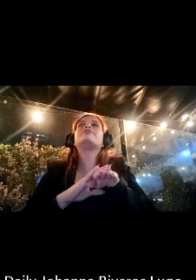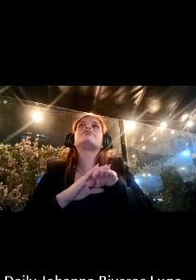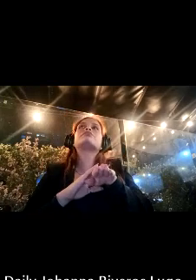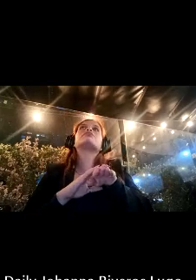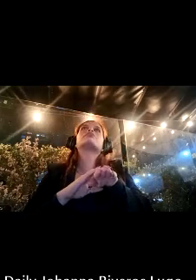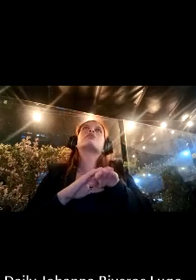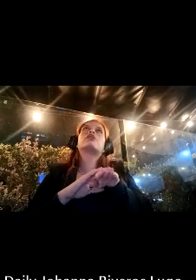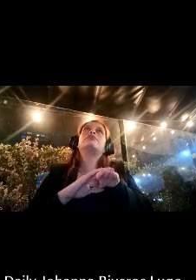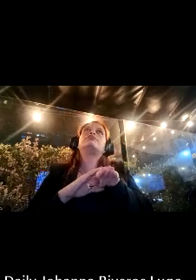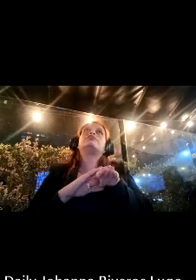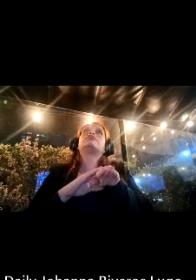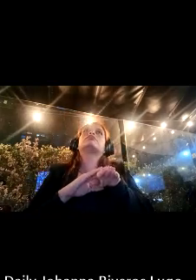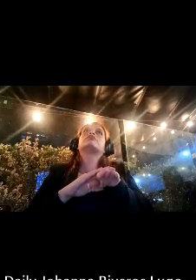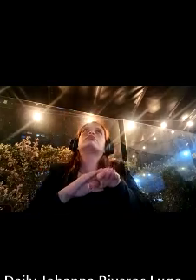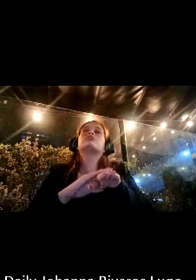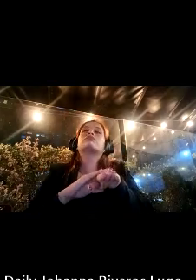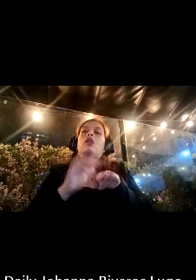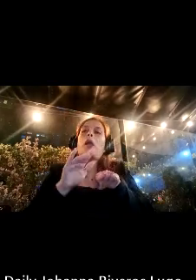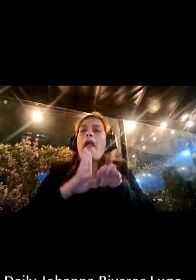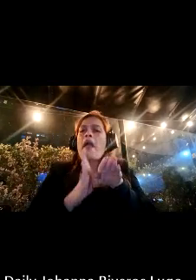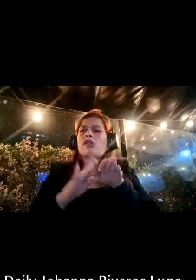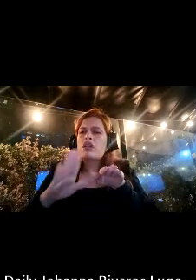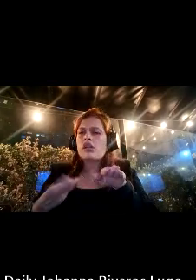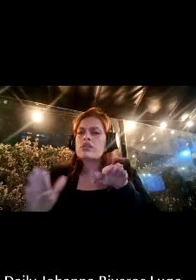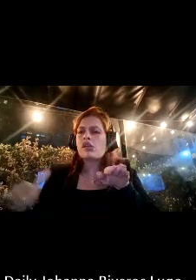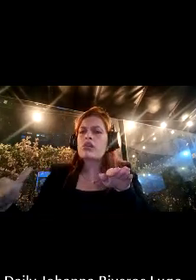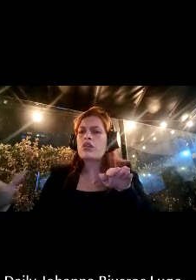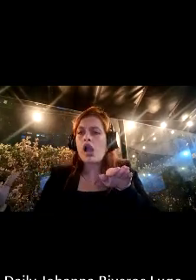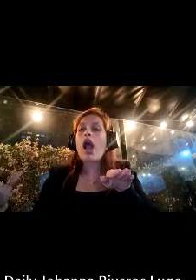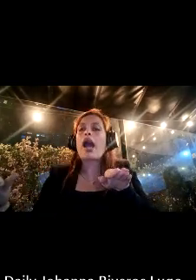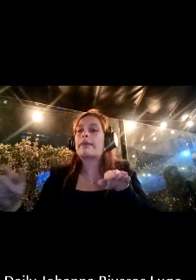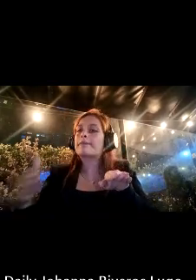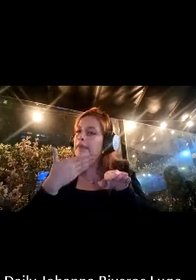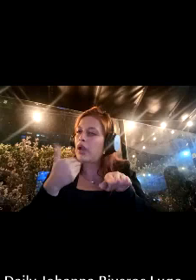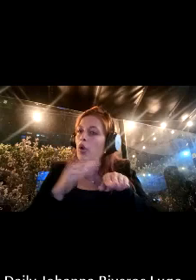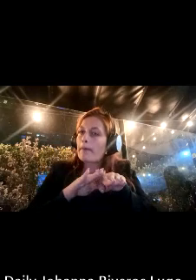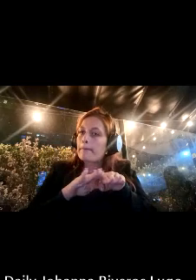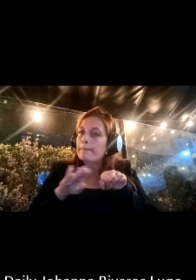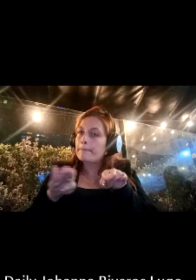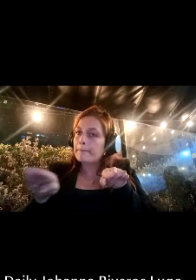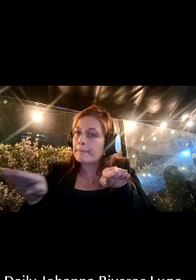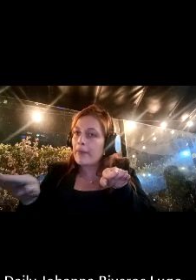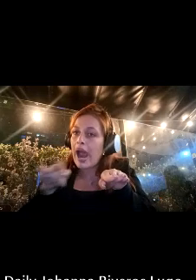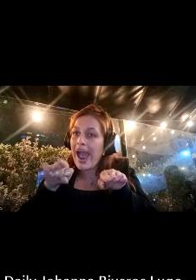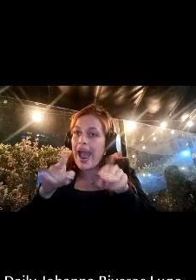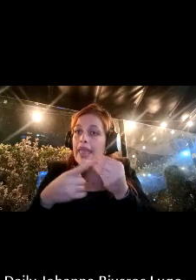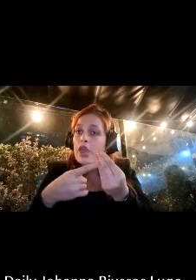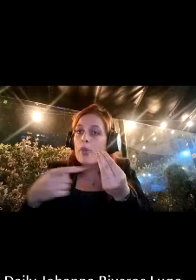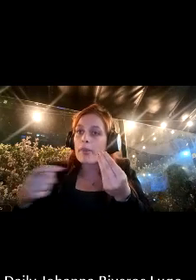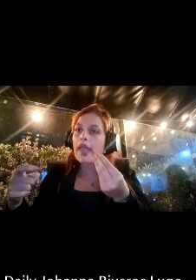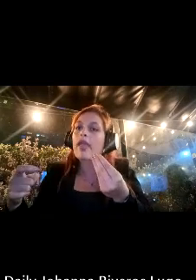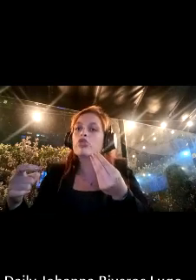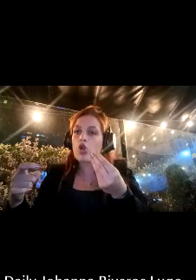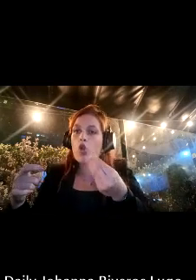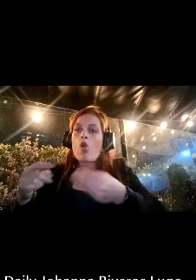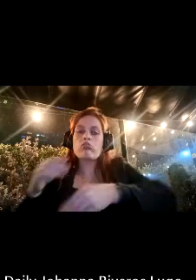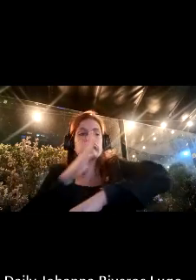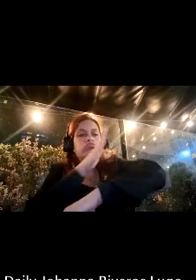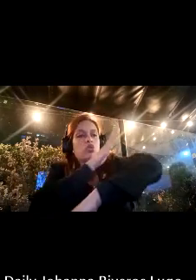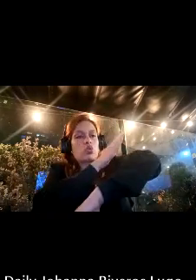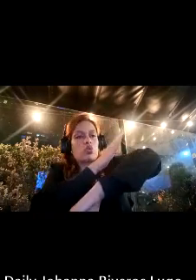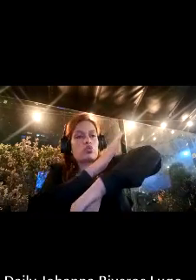si no es tan rugoso, pues esto permite que el objeto se deslice y continúe con una velocidad